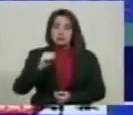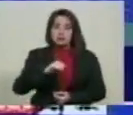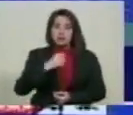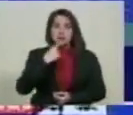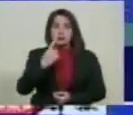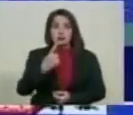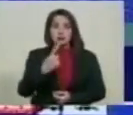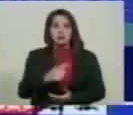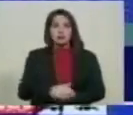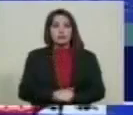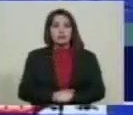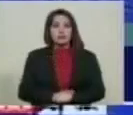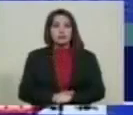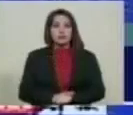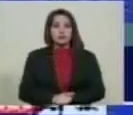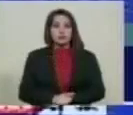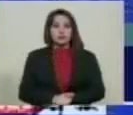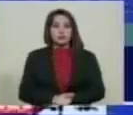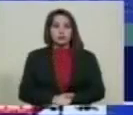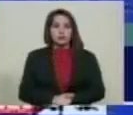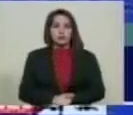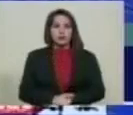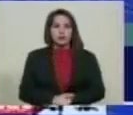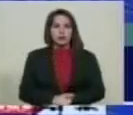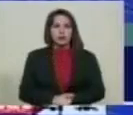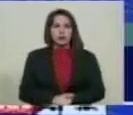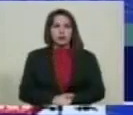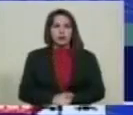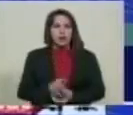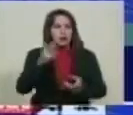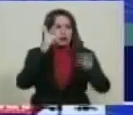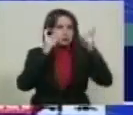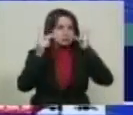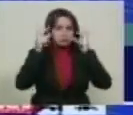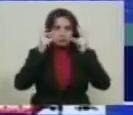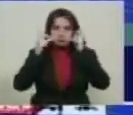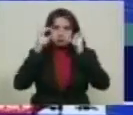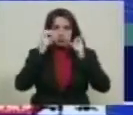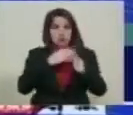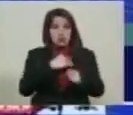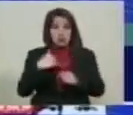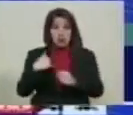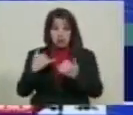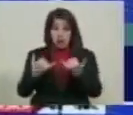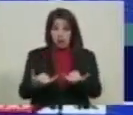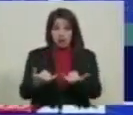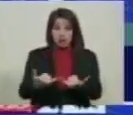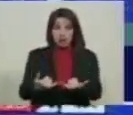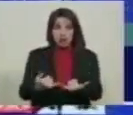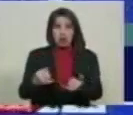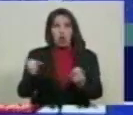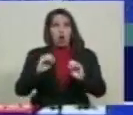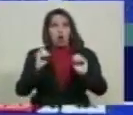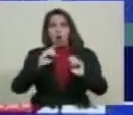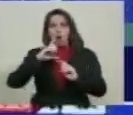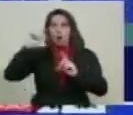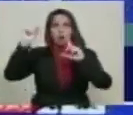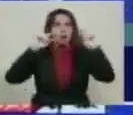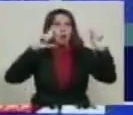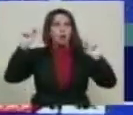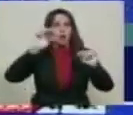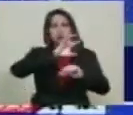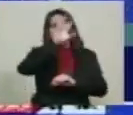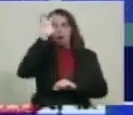para aquellos que quieran escucharlo, aquí o fuera de Venezuela,